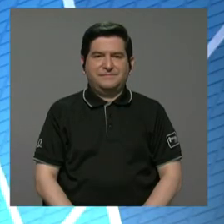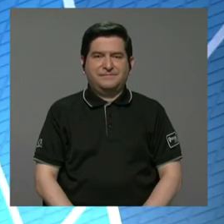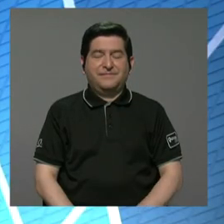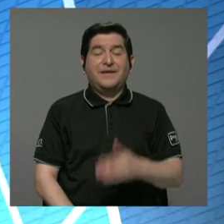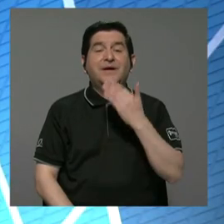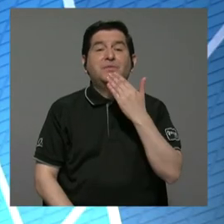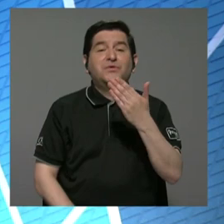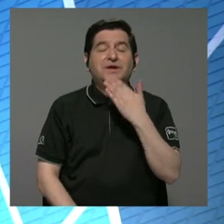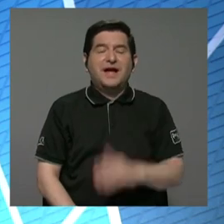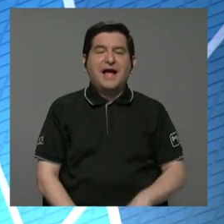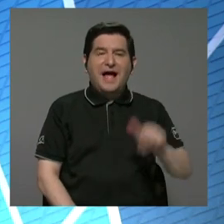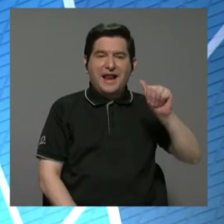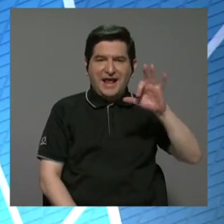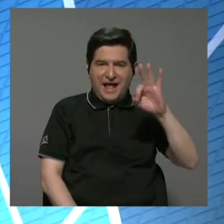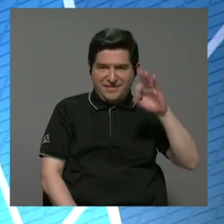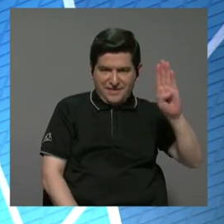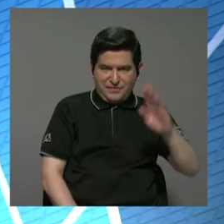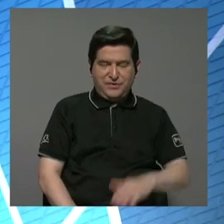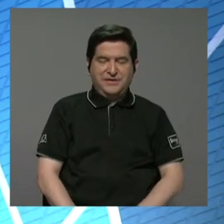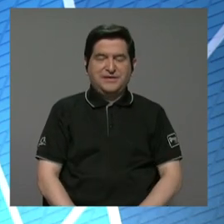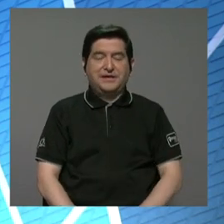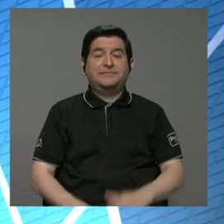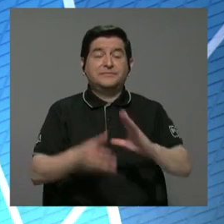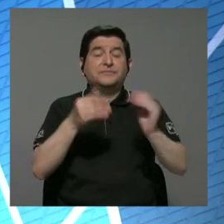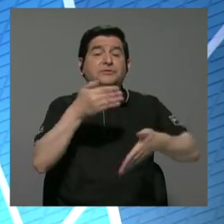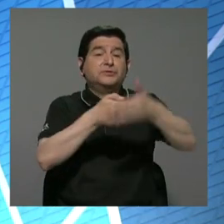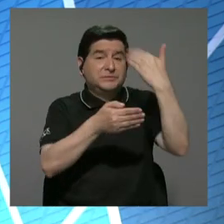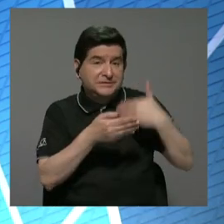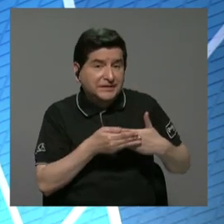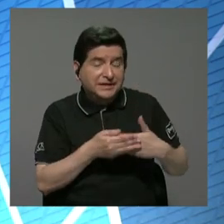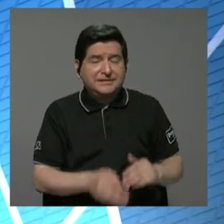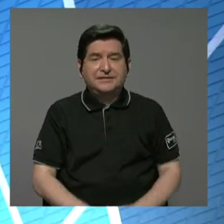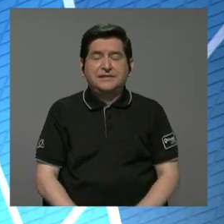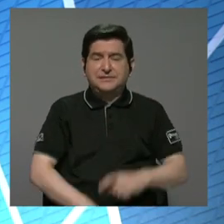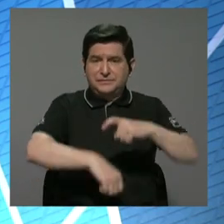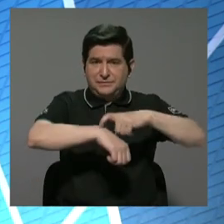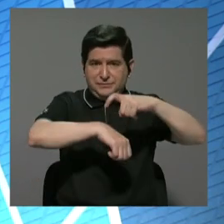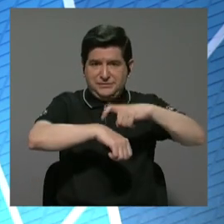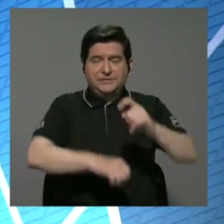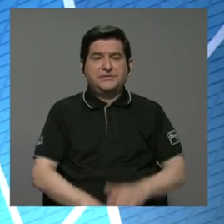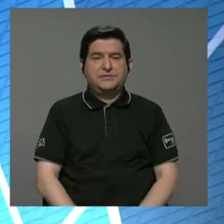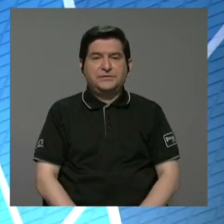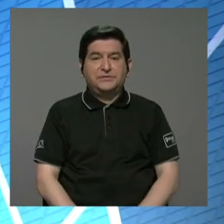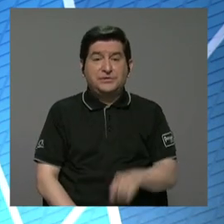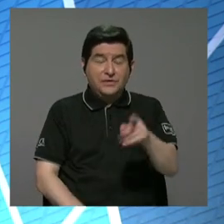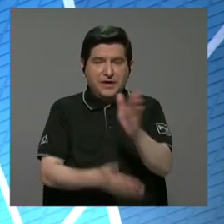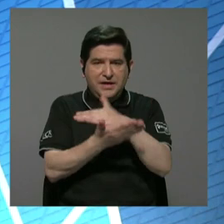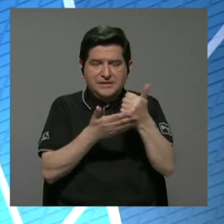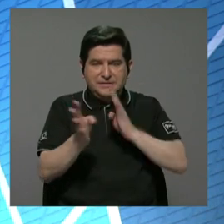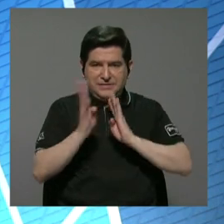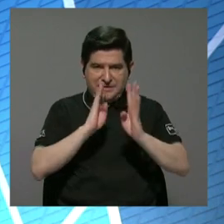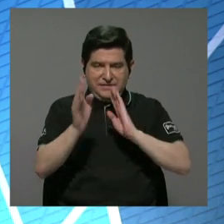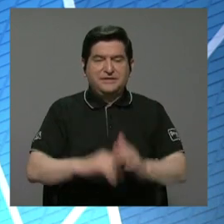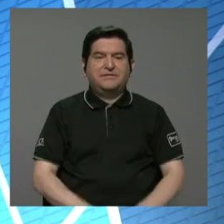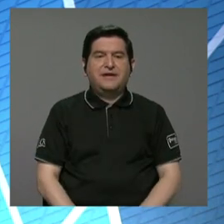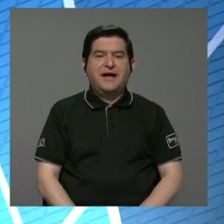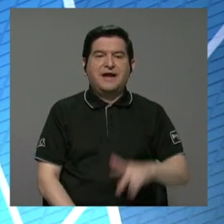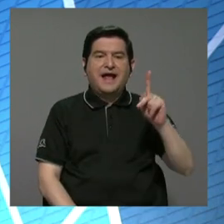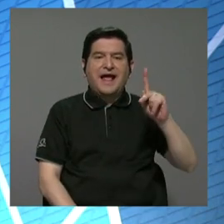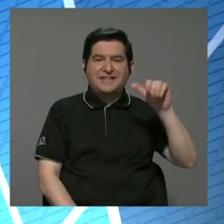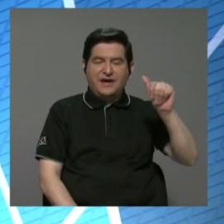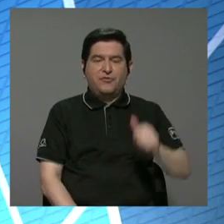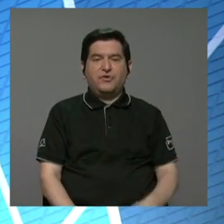Bueno, muchas gracias, Alejandra. Como les comentaba hace un momento, en este bloque vamos a estar conversando con Katia